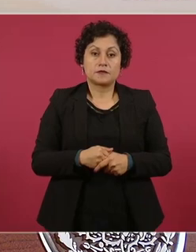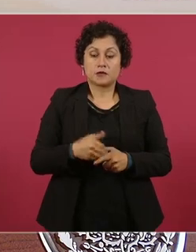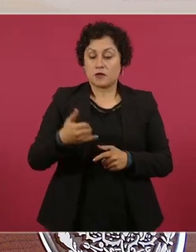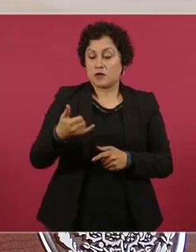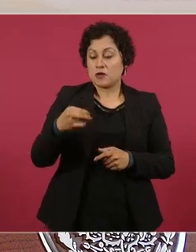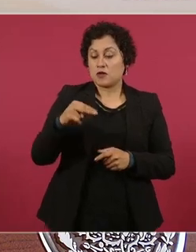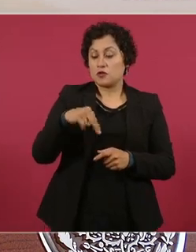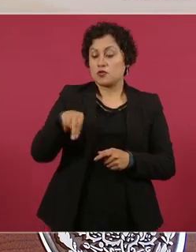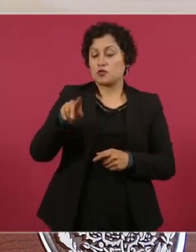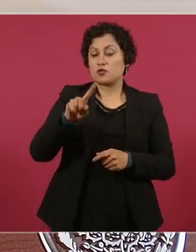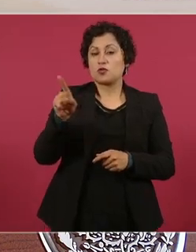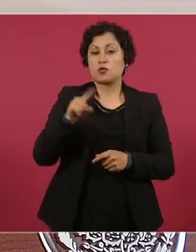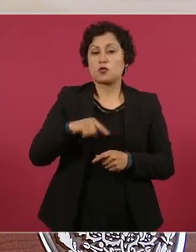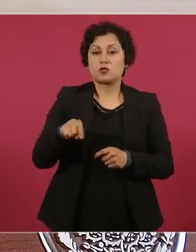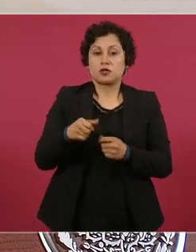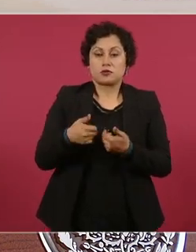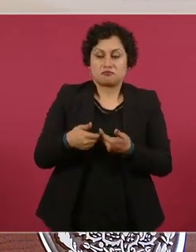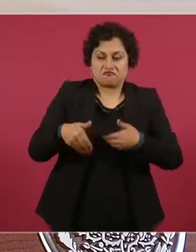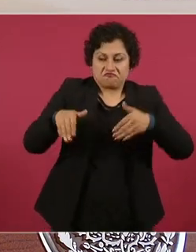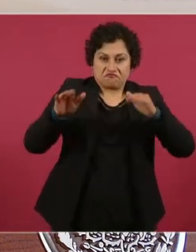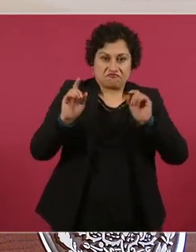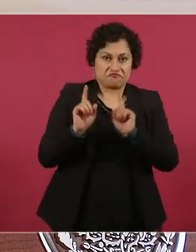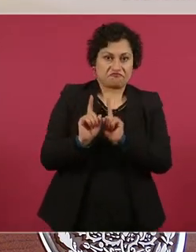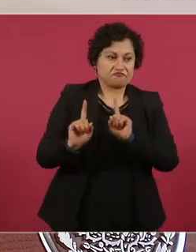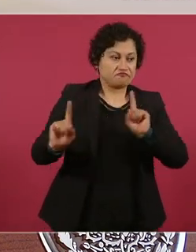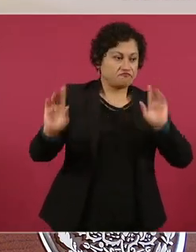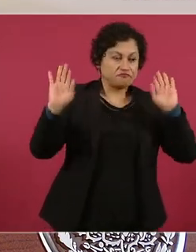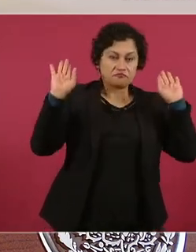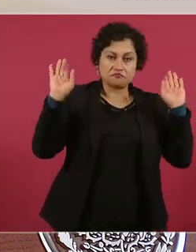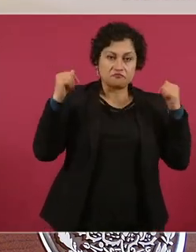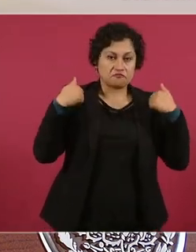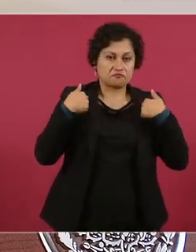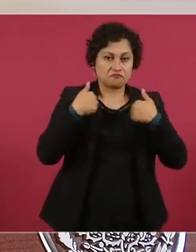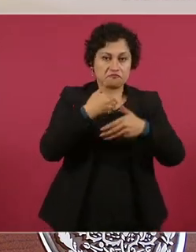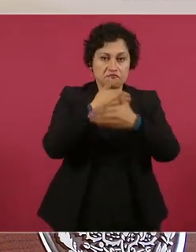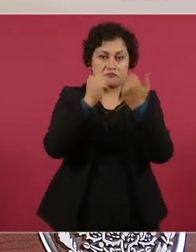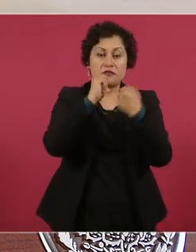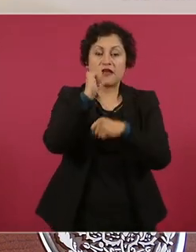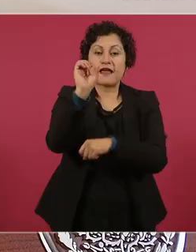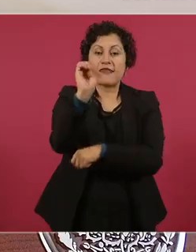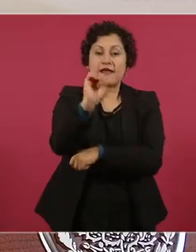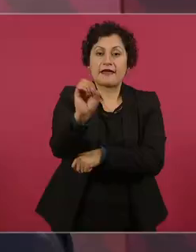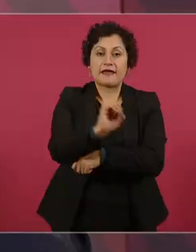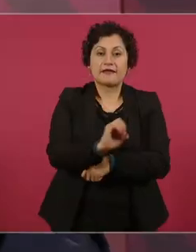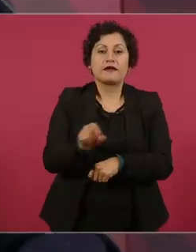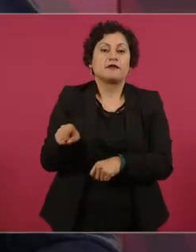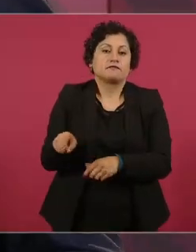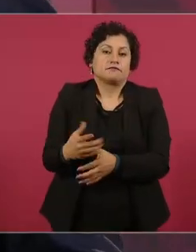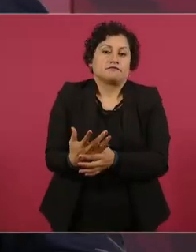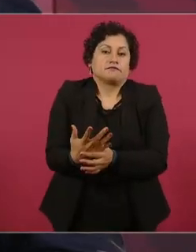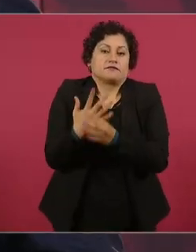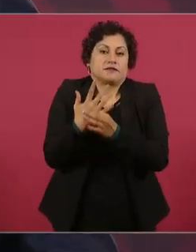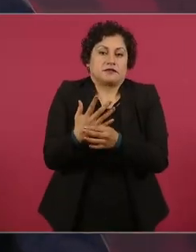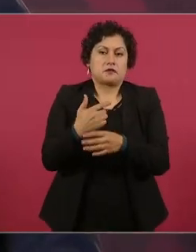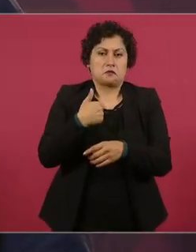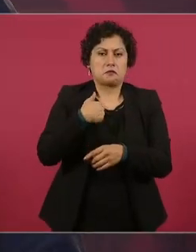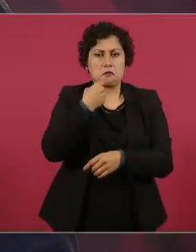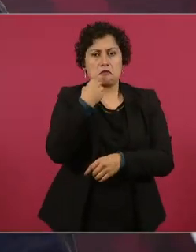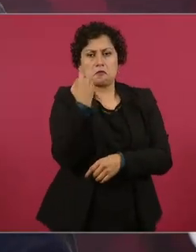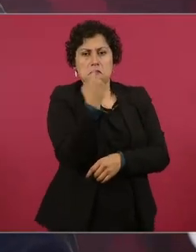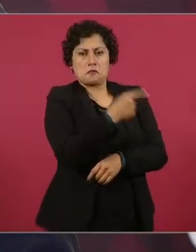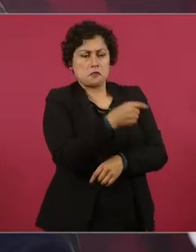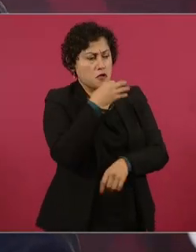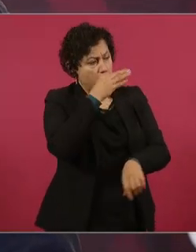se deslindaba de Yunes, que incluso ella había denunciado a Yunes con Calderón